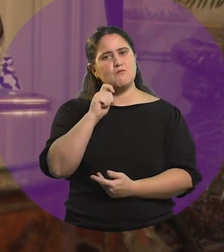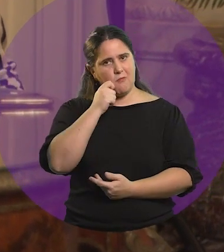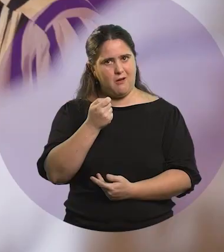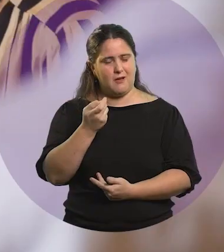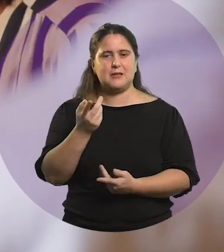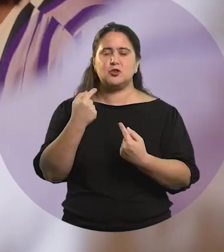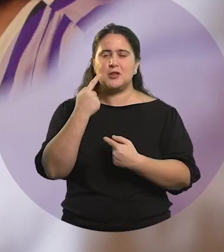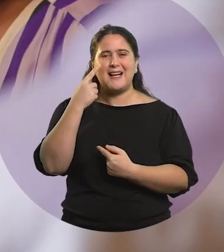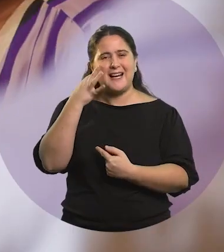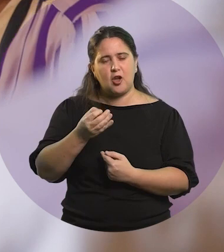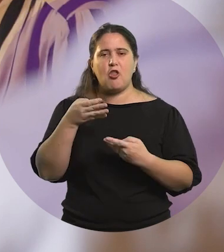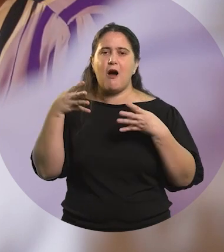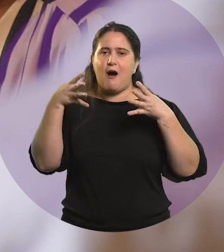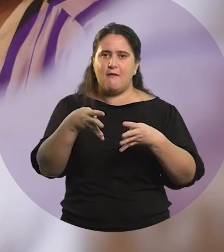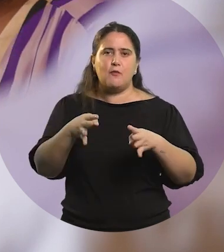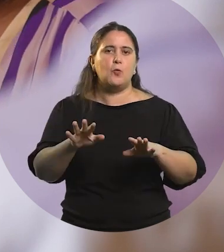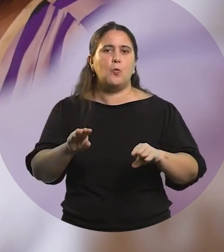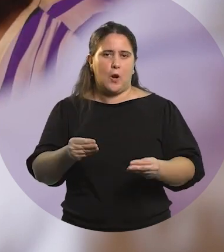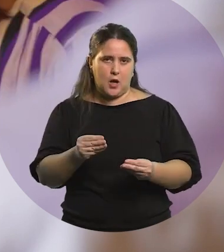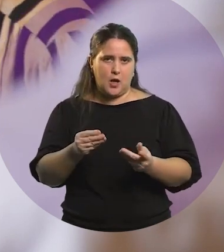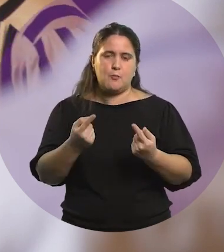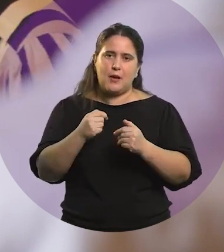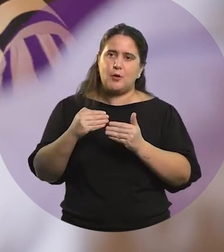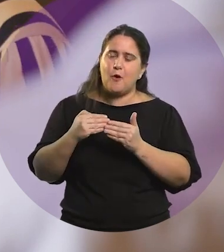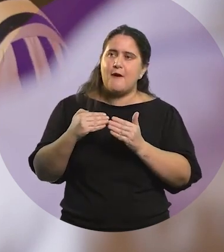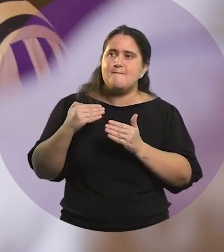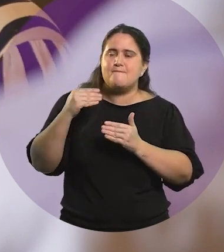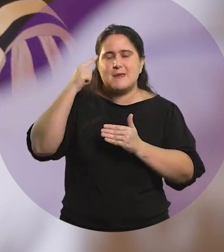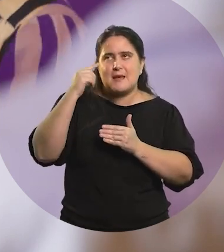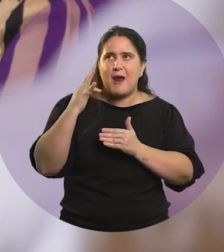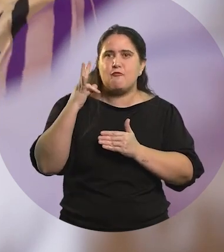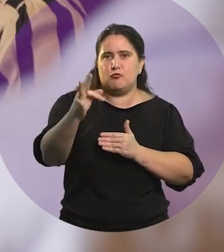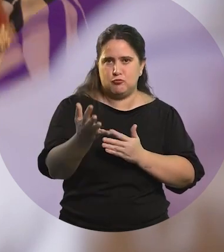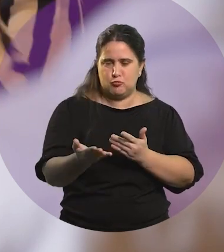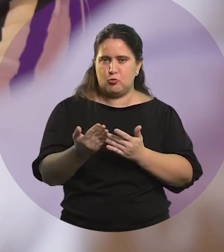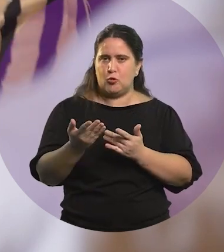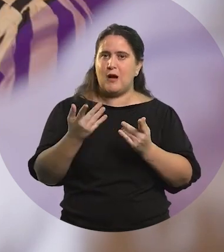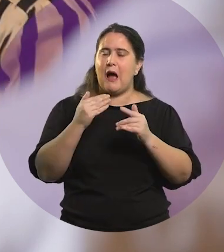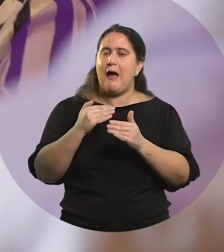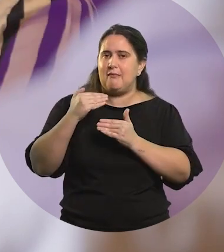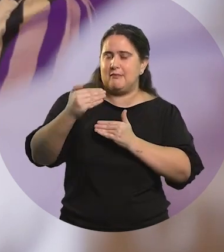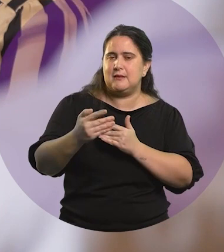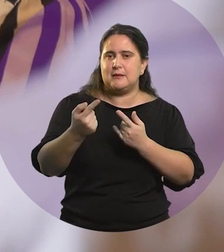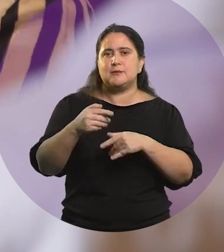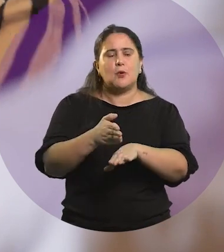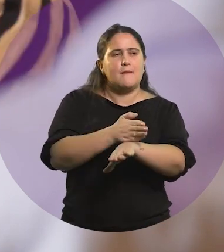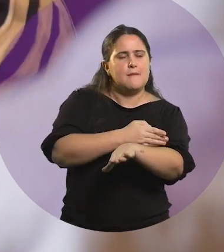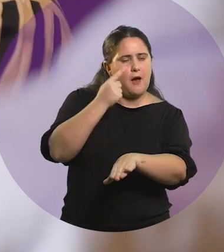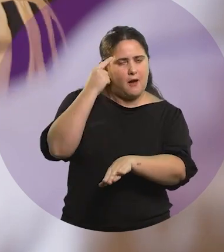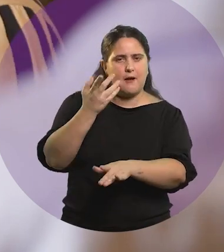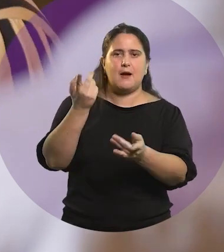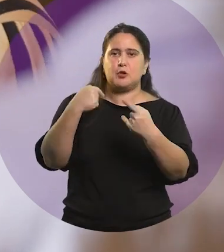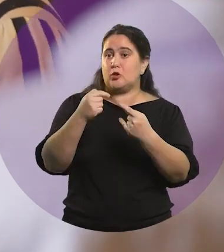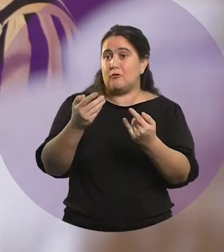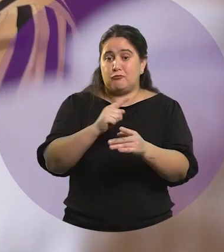un desafío que es el más grande, que es cómo anticiparnos. Cada vez estamos en esto, ¿no?, de la revolución digital, que decíamos, bueno, yo no sé,